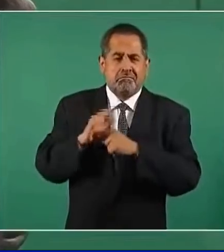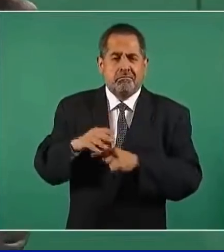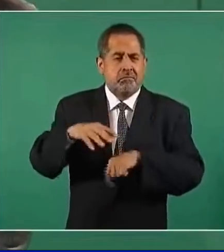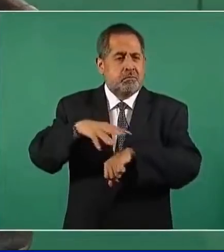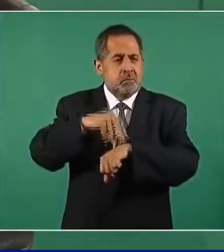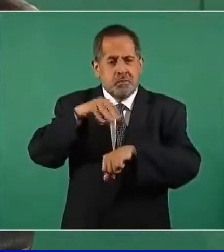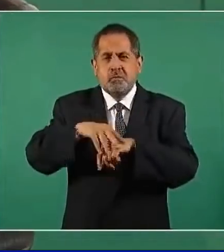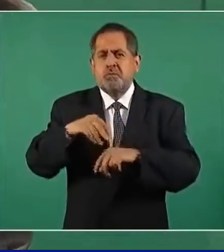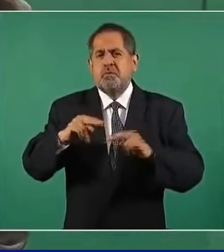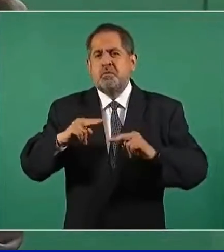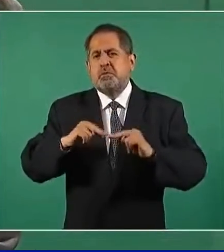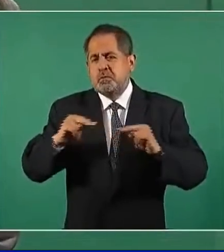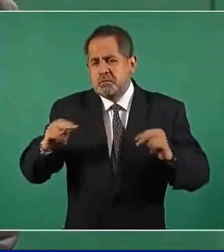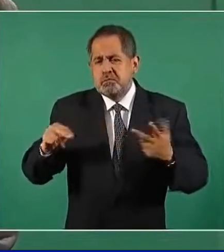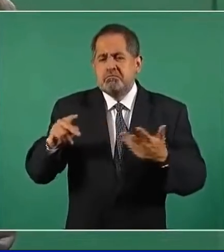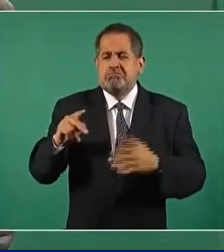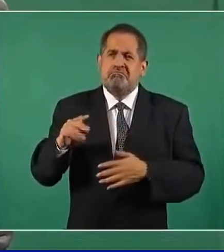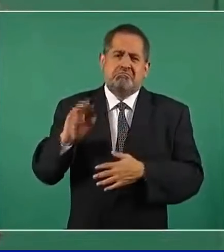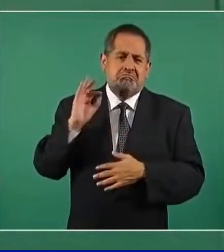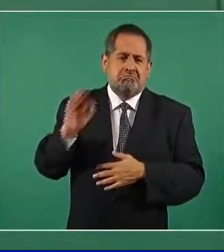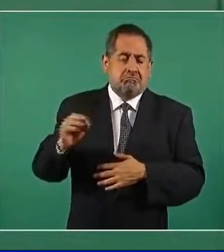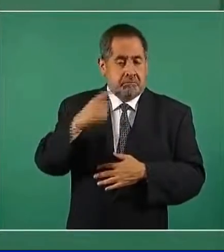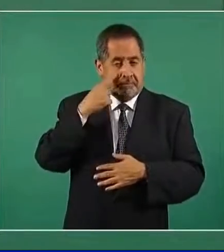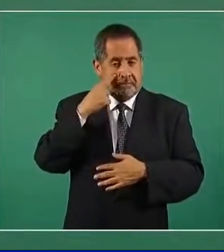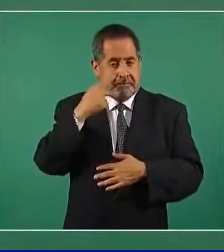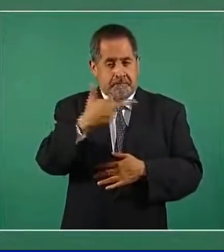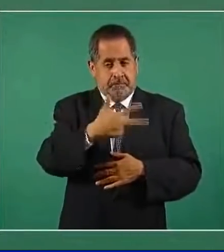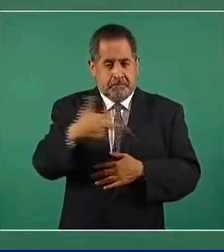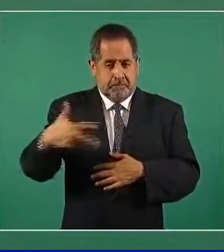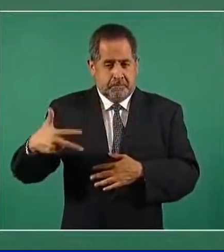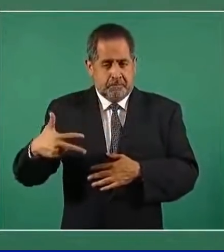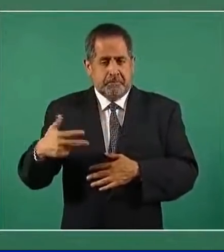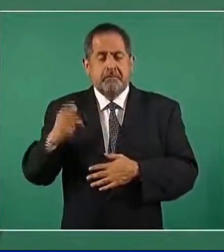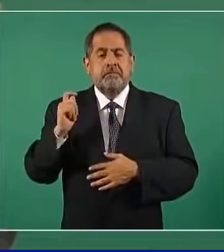Suecia, Noruega. Dinamarca